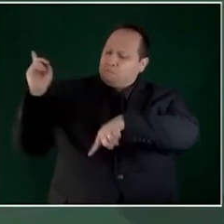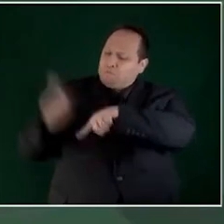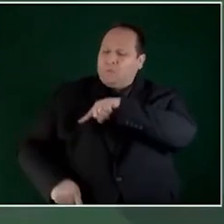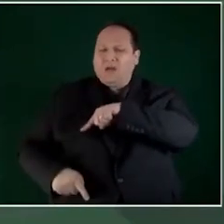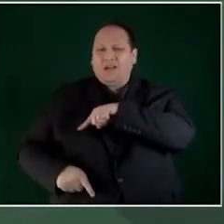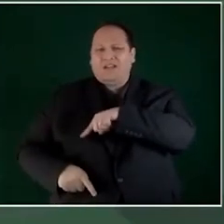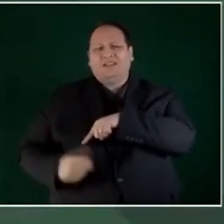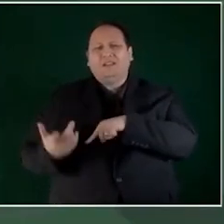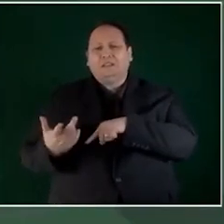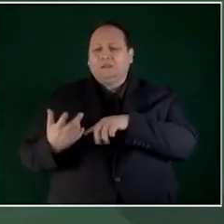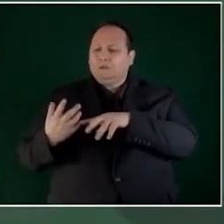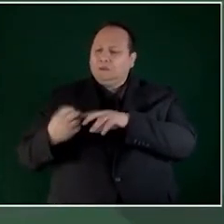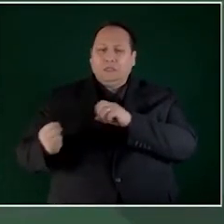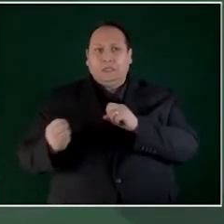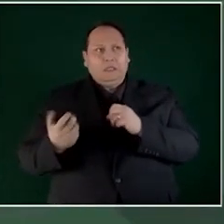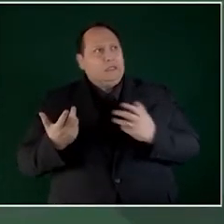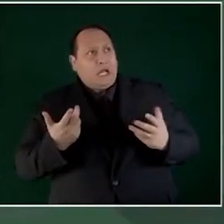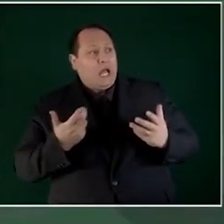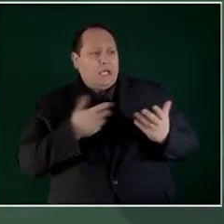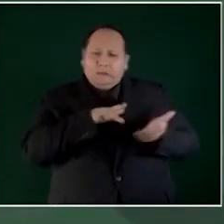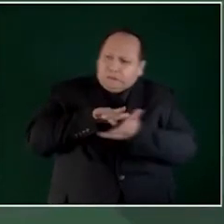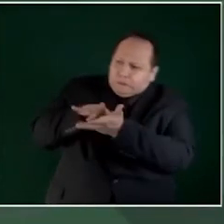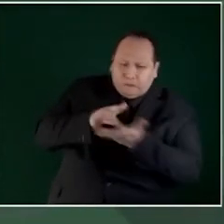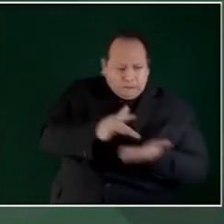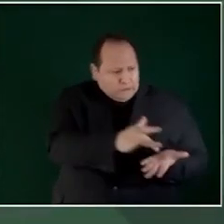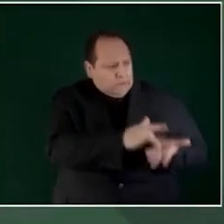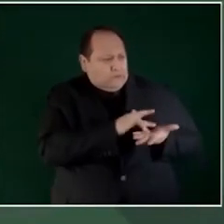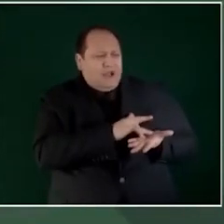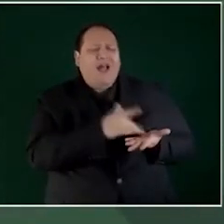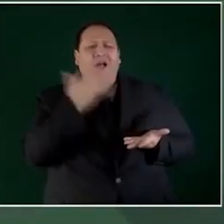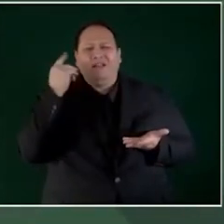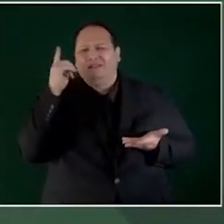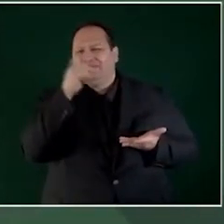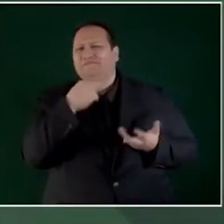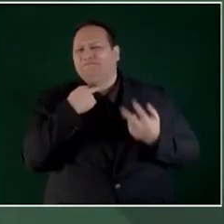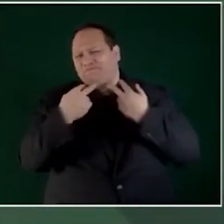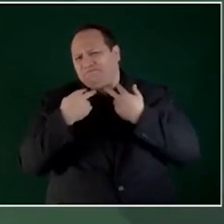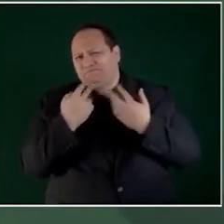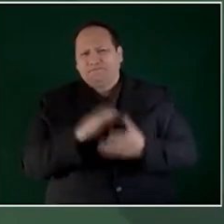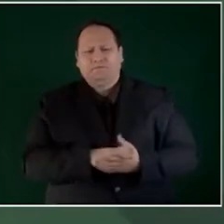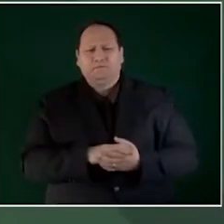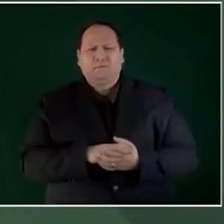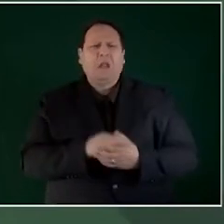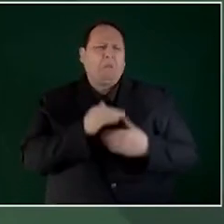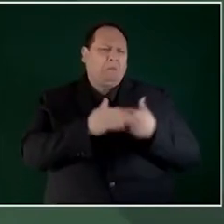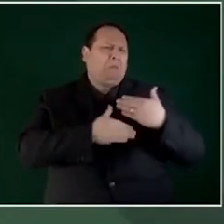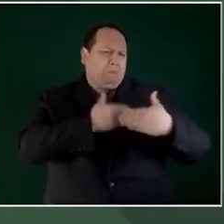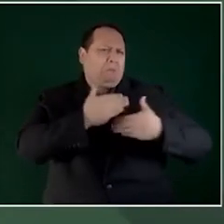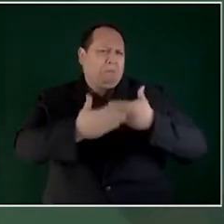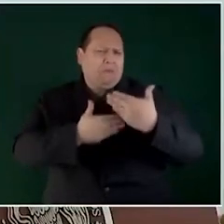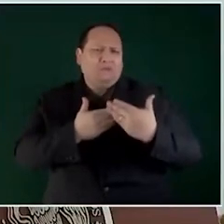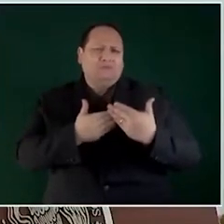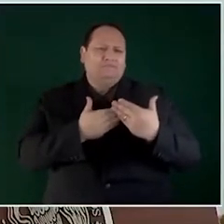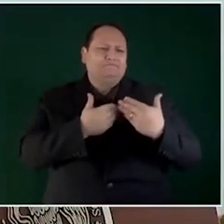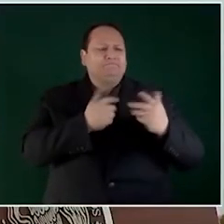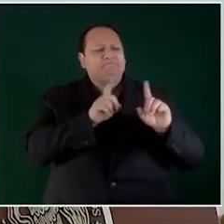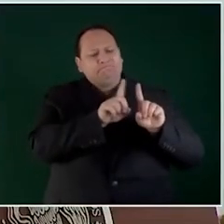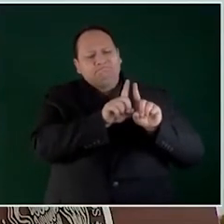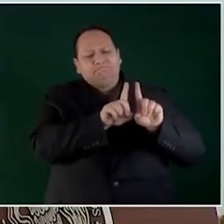en esos momentos muy difíciles. Después ya nos